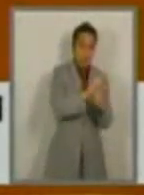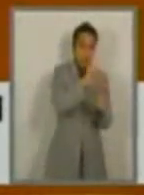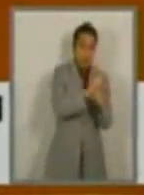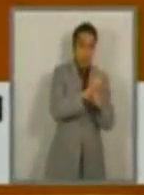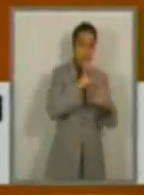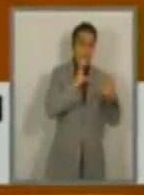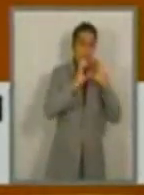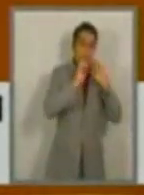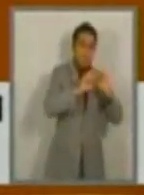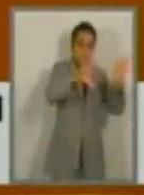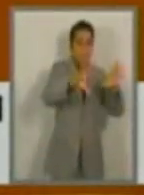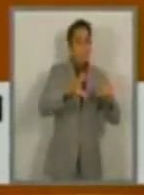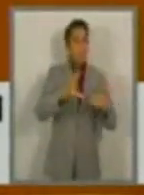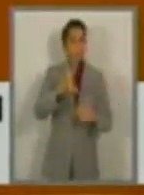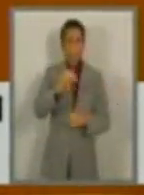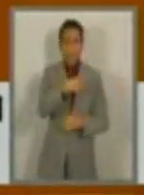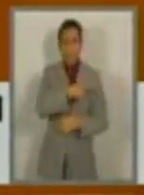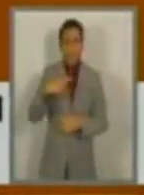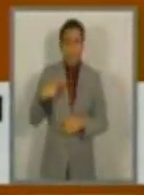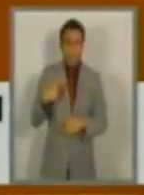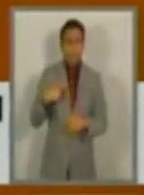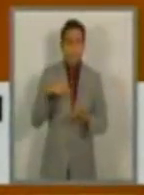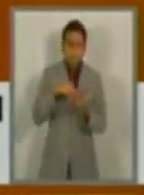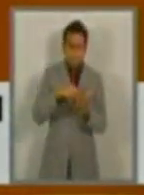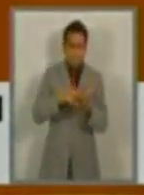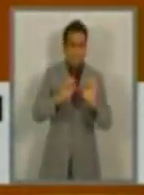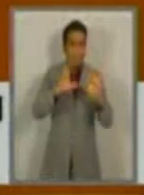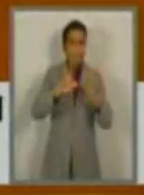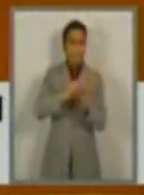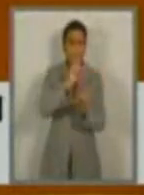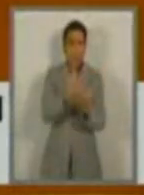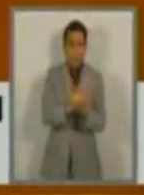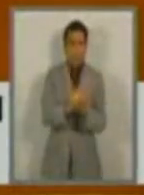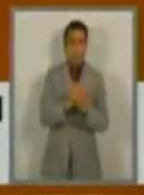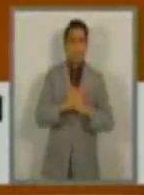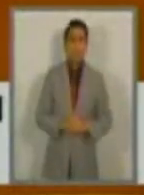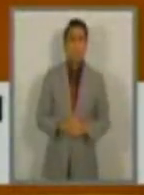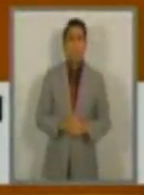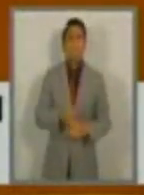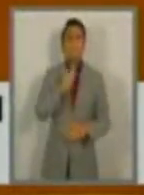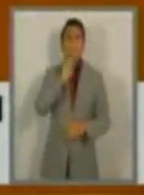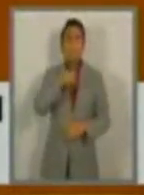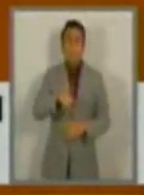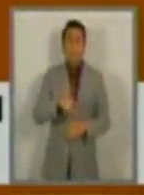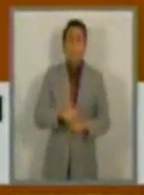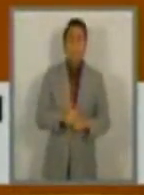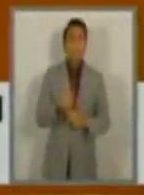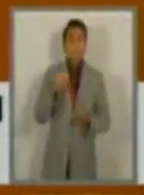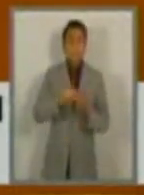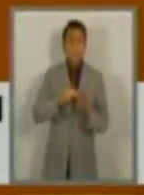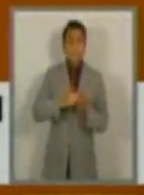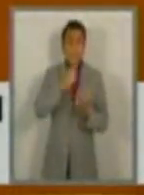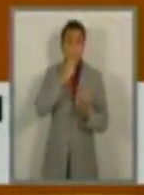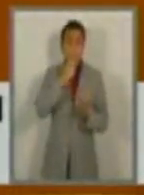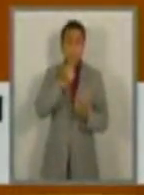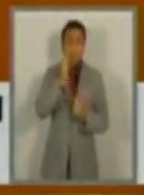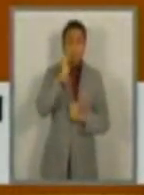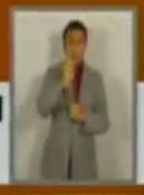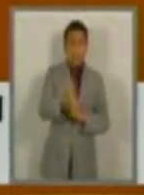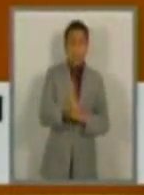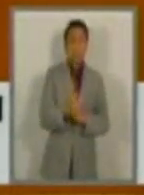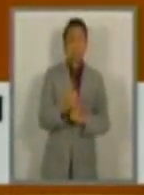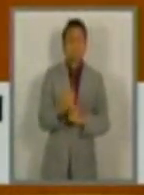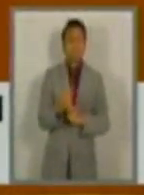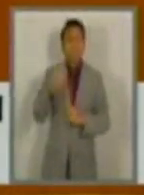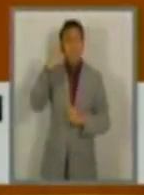relación que el Estado mexicano tiene con los medios de comunicación. Al mismo tiempo, este dictamen salvaguarda el